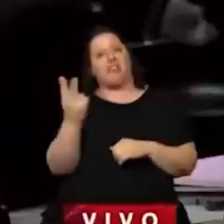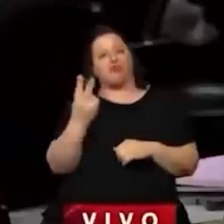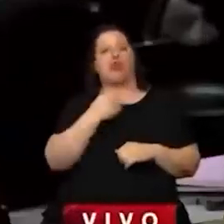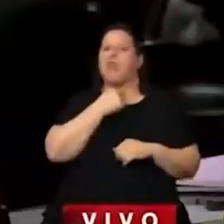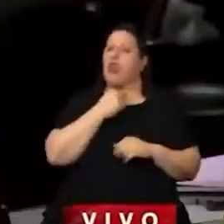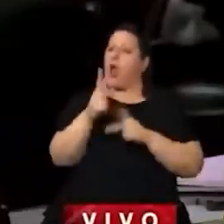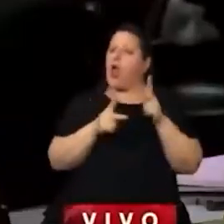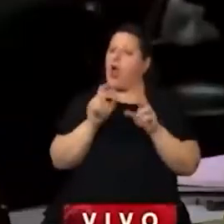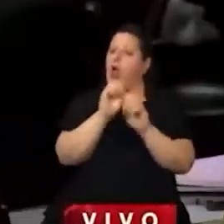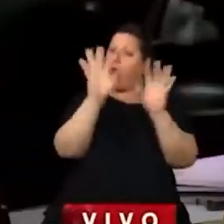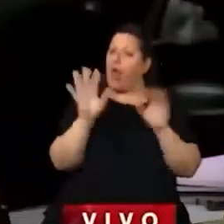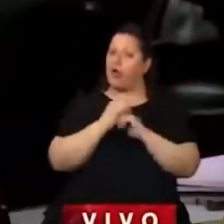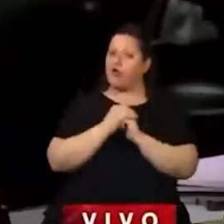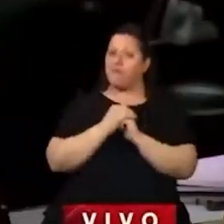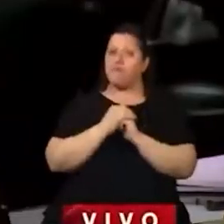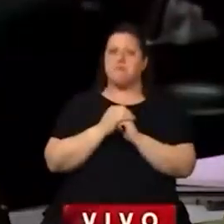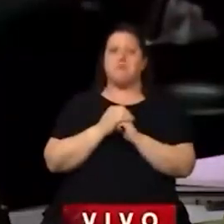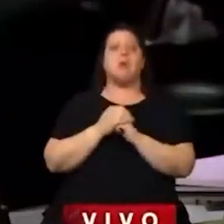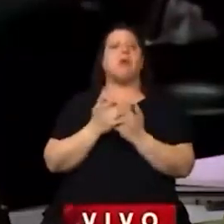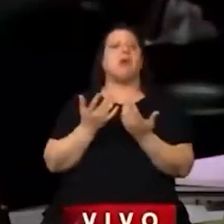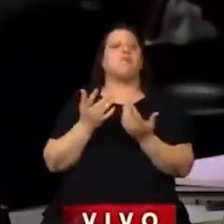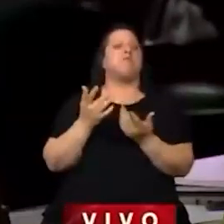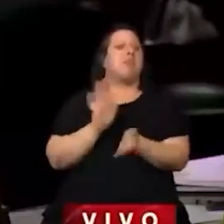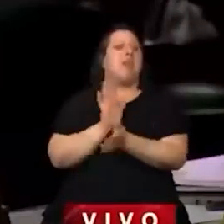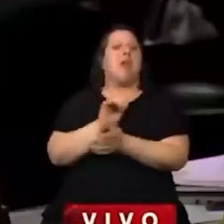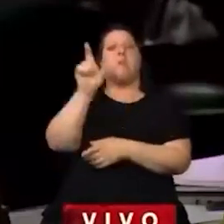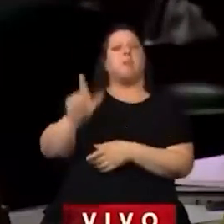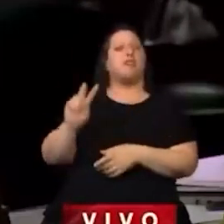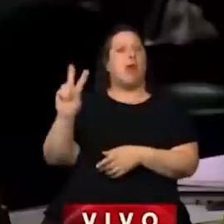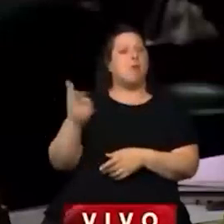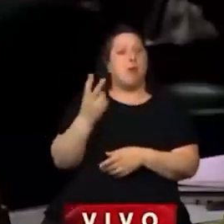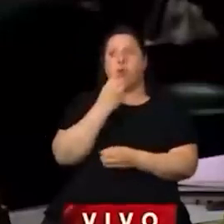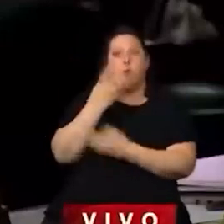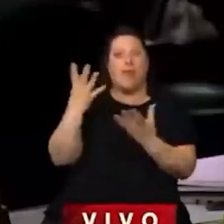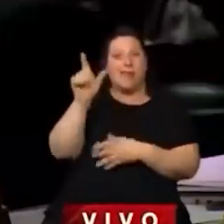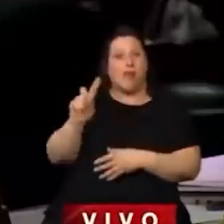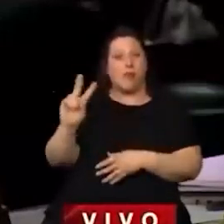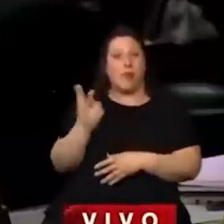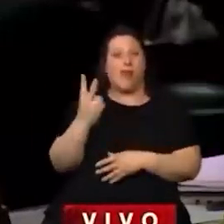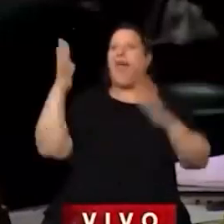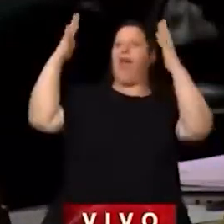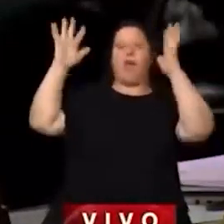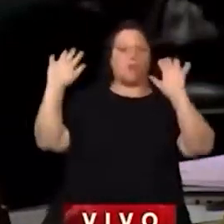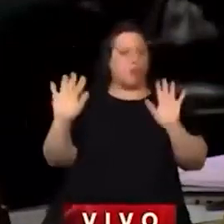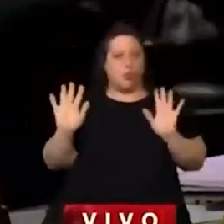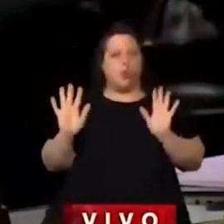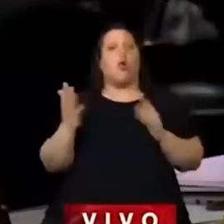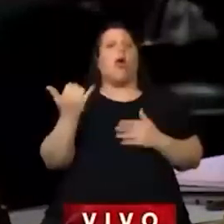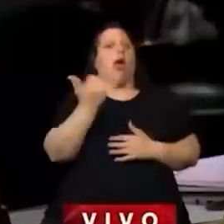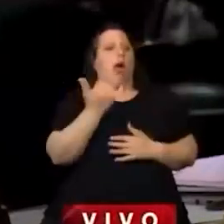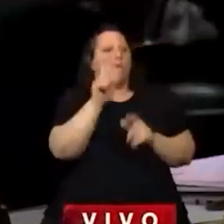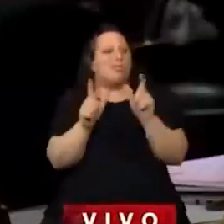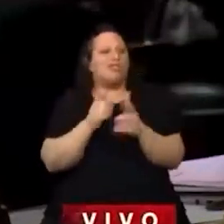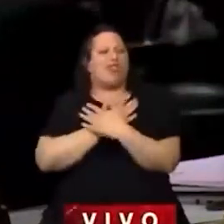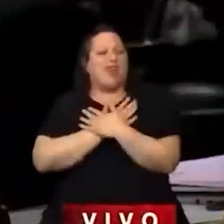Pero la muerte de ningún ser humano puede festejarse. Además, hay seres queridos que lloran su muerte